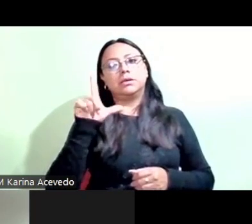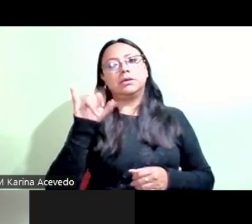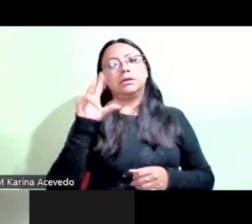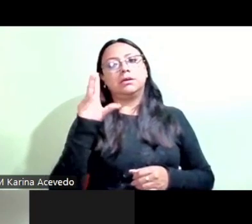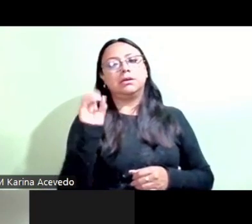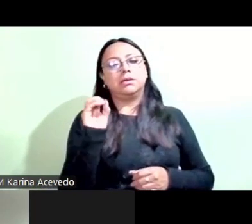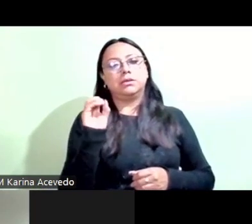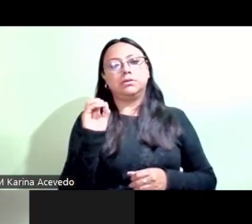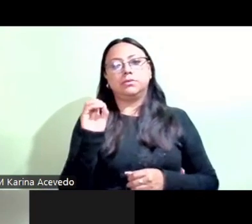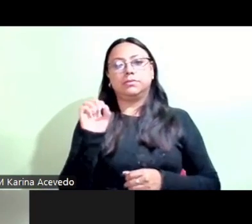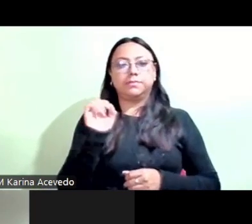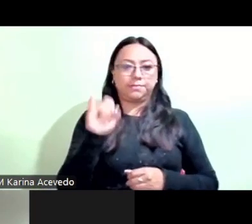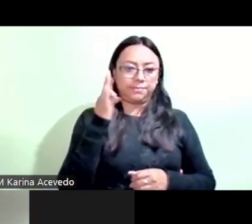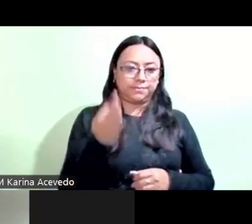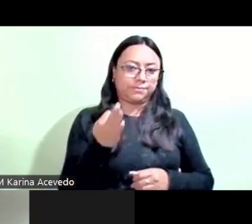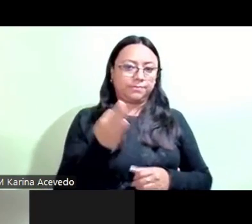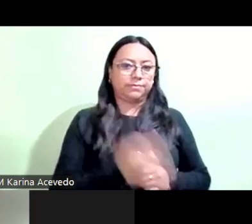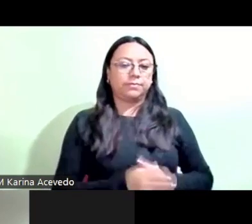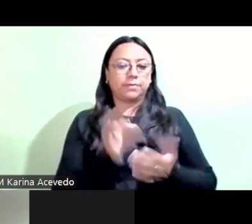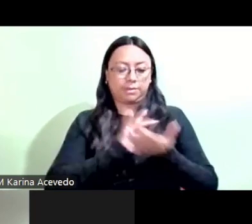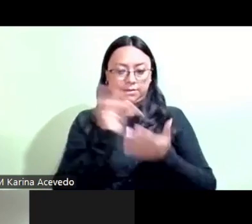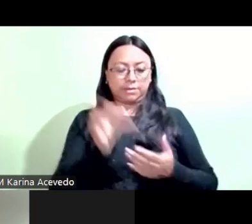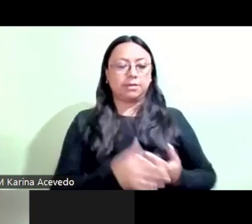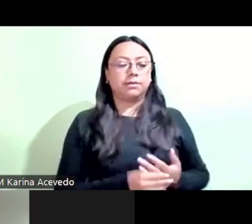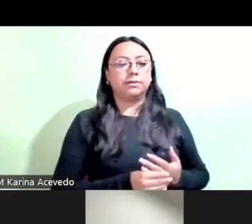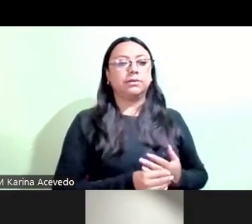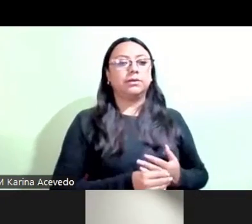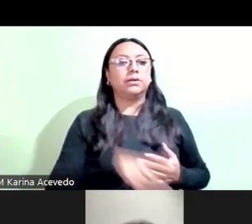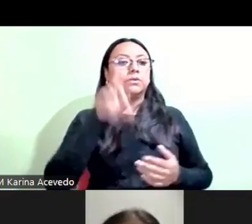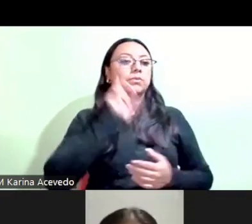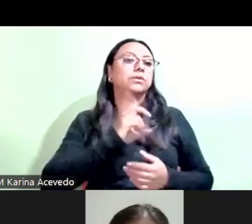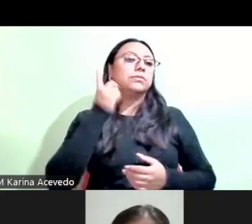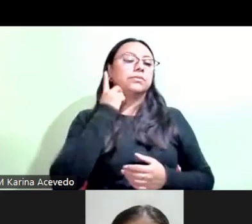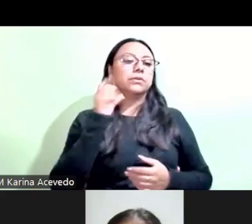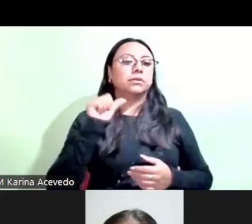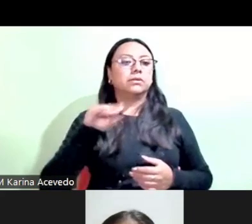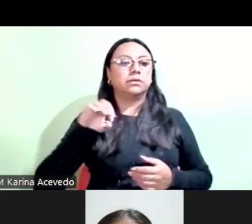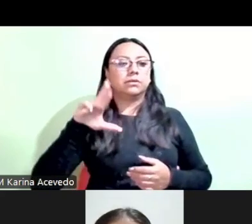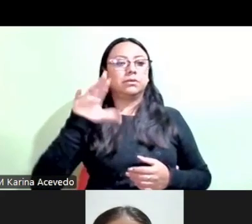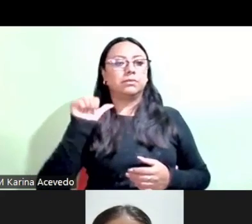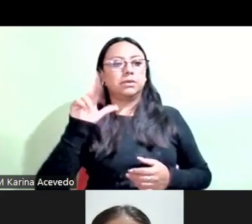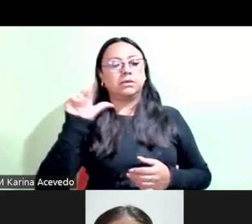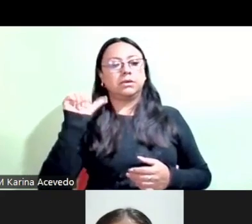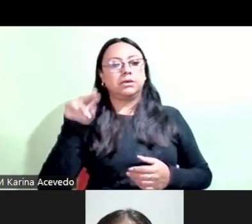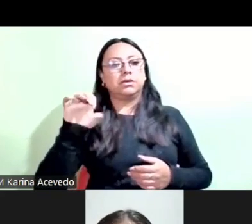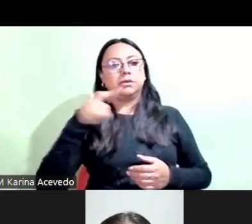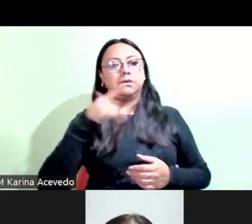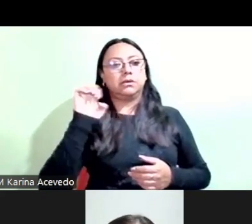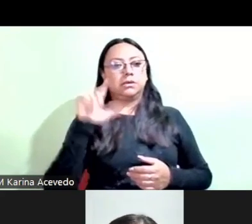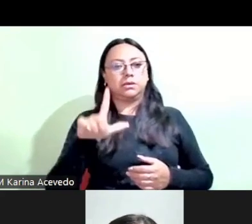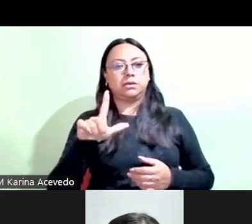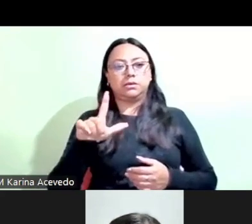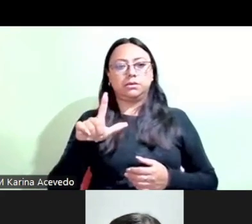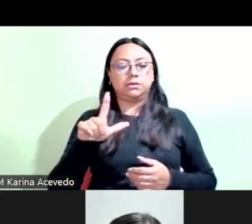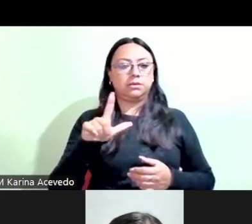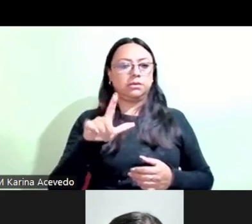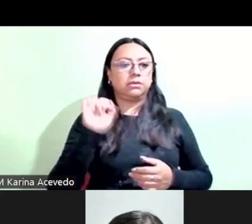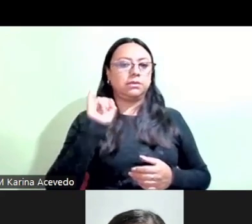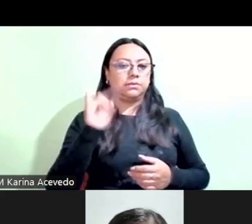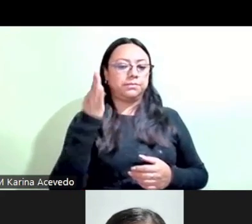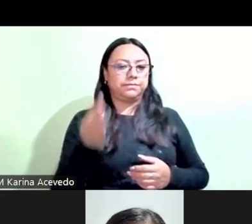Gabriela Salido, a favor. Gracias, diputada. Diputada América Alejandra Rangel Lorenzana. América Rangel a